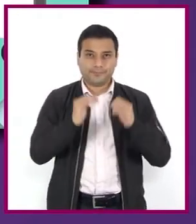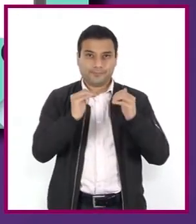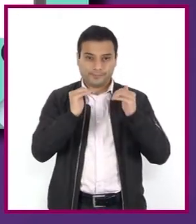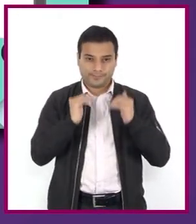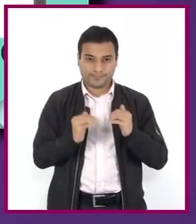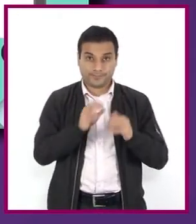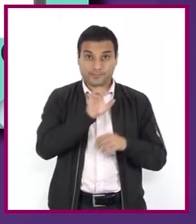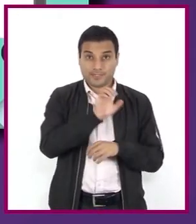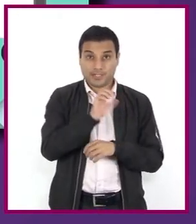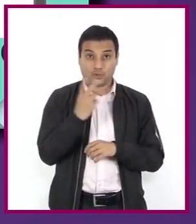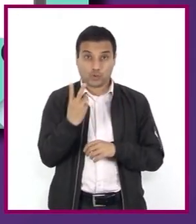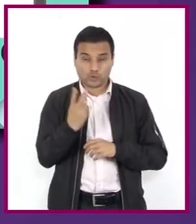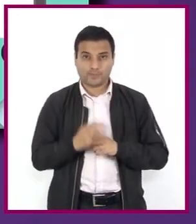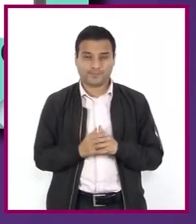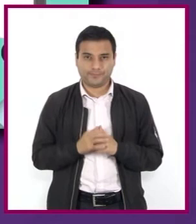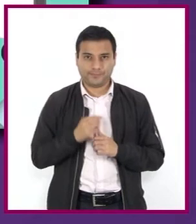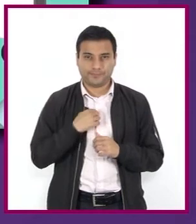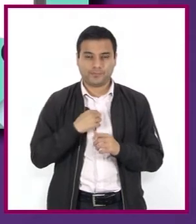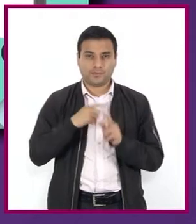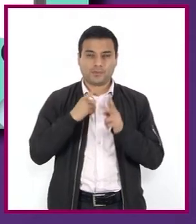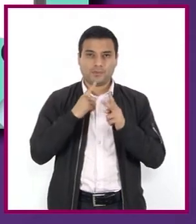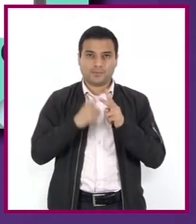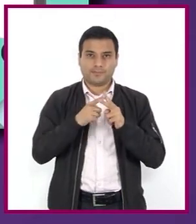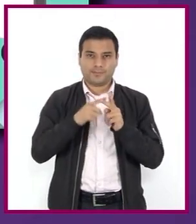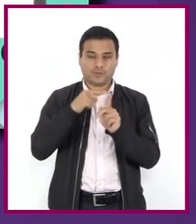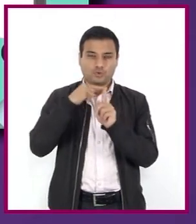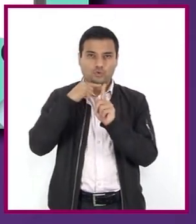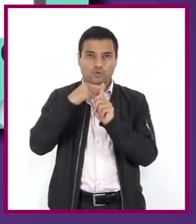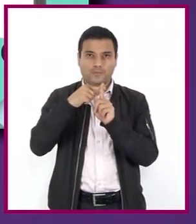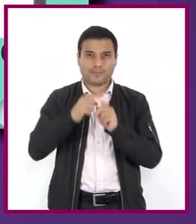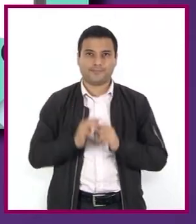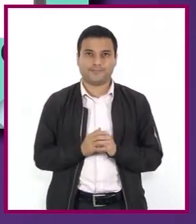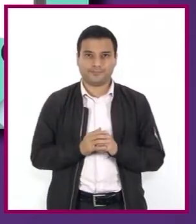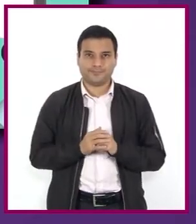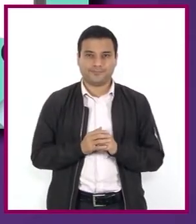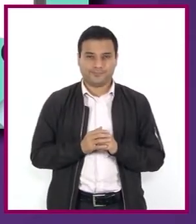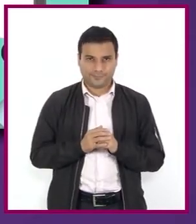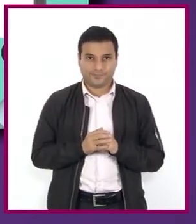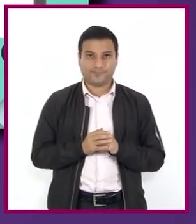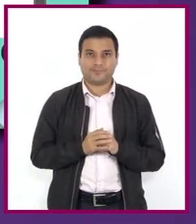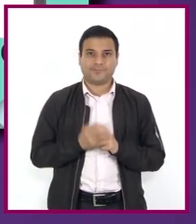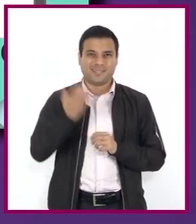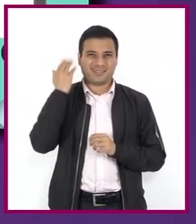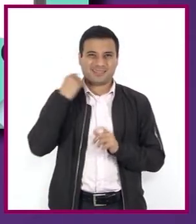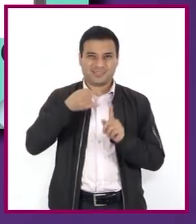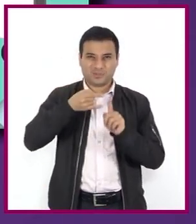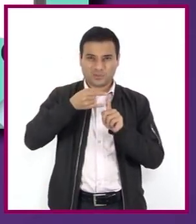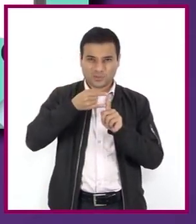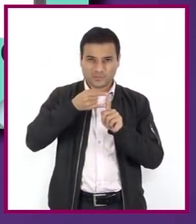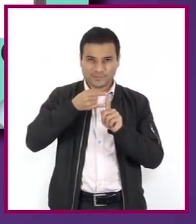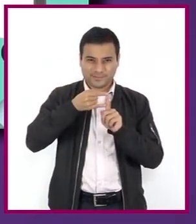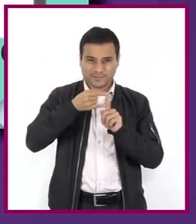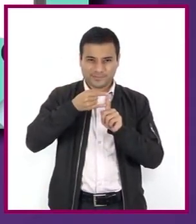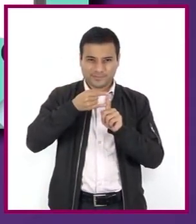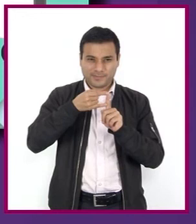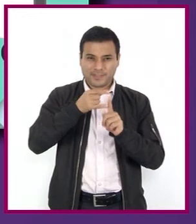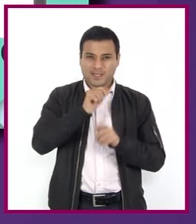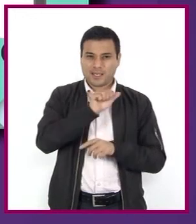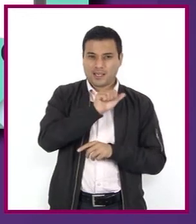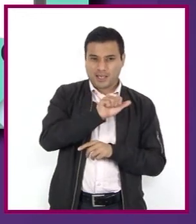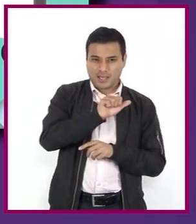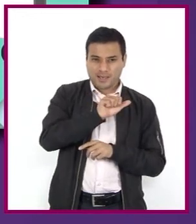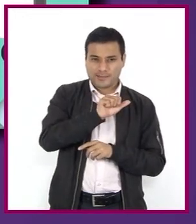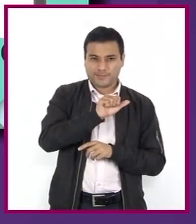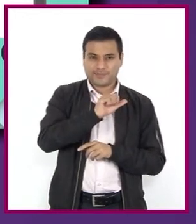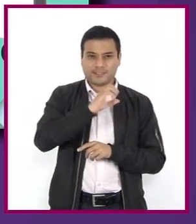E2 realizamos la operación de suma de las tres celdas anteriores. Primero, el signo de